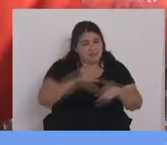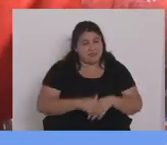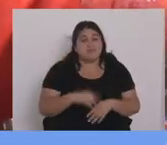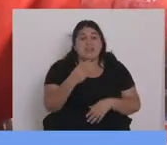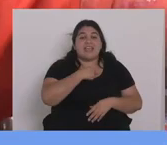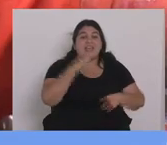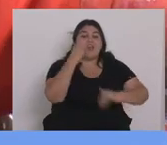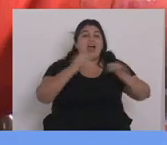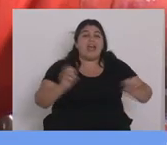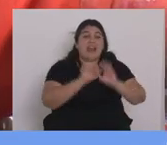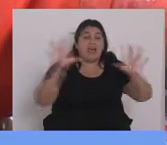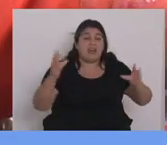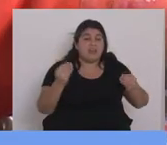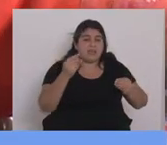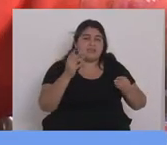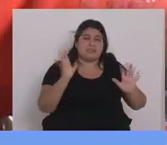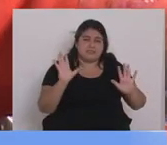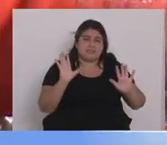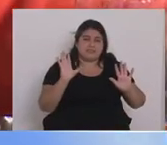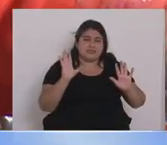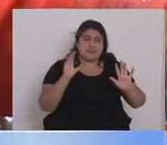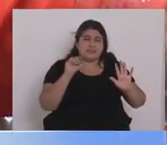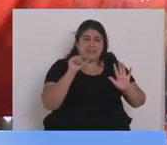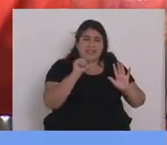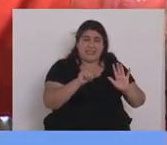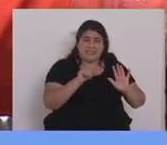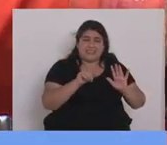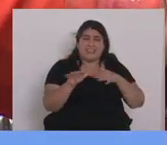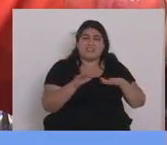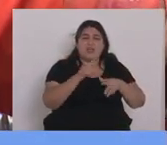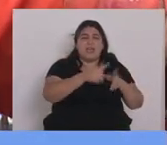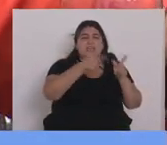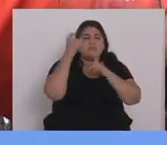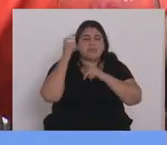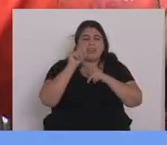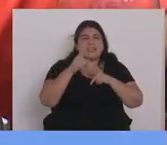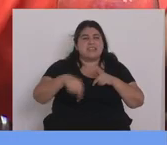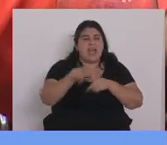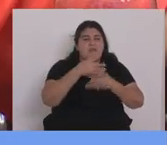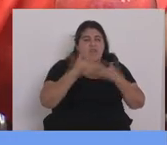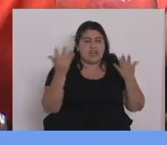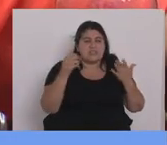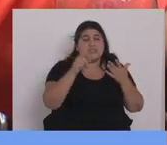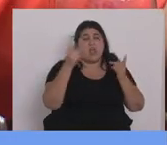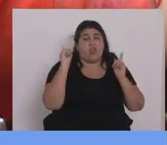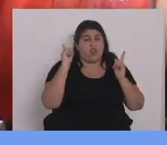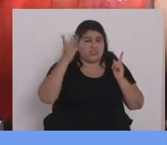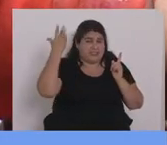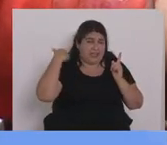aclarar que tal vez ellos no hayan tenido experiencias felices con los frentes